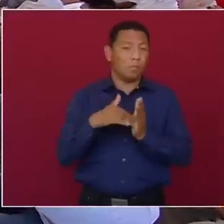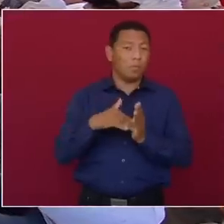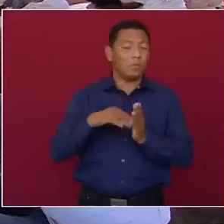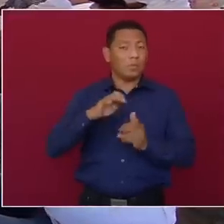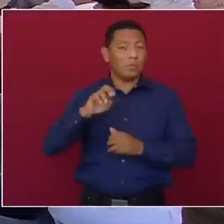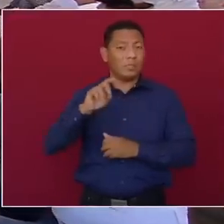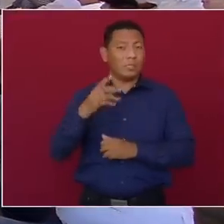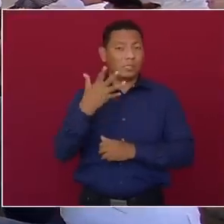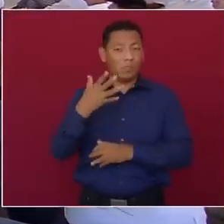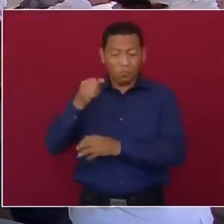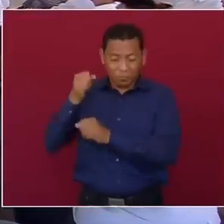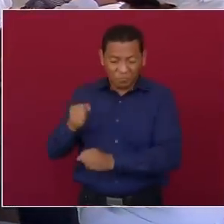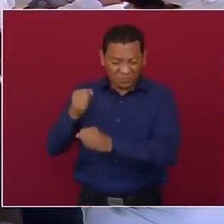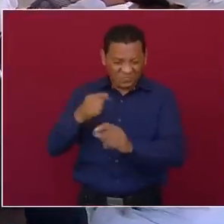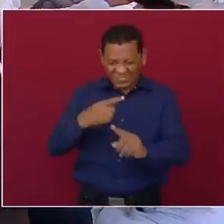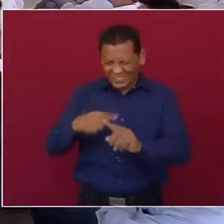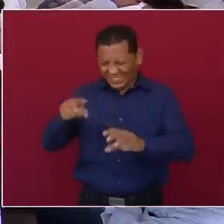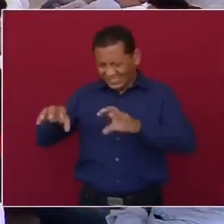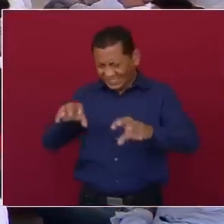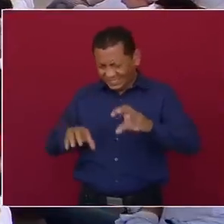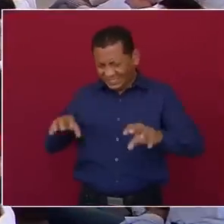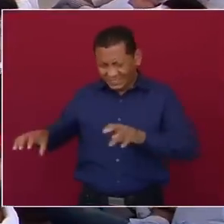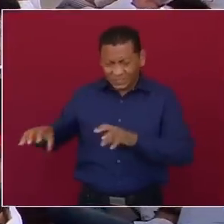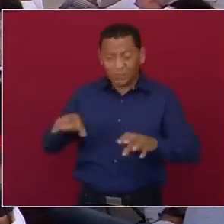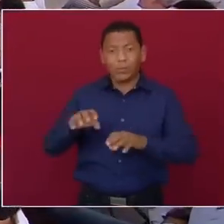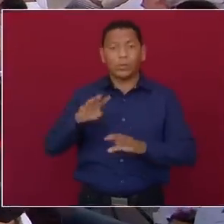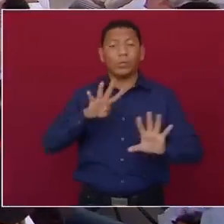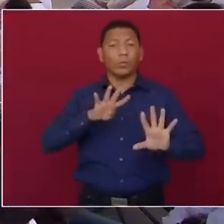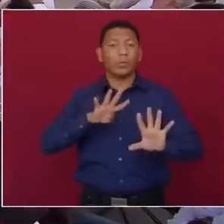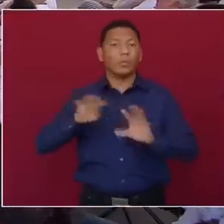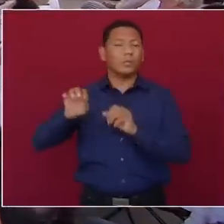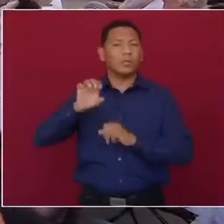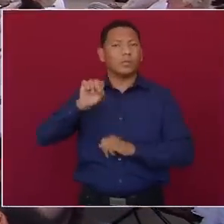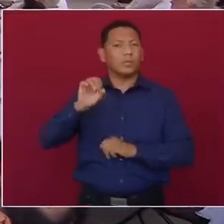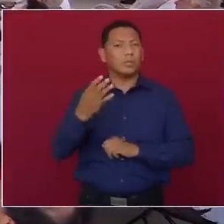55.435 inclusiones, con